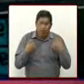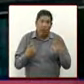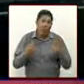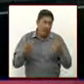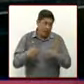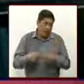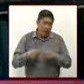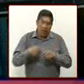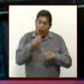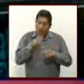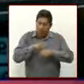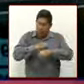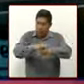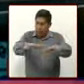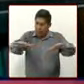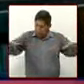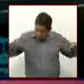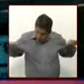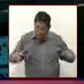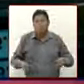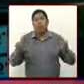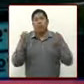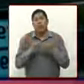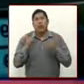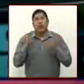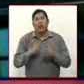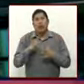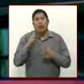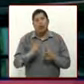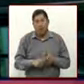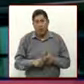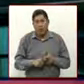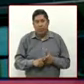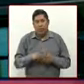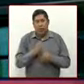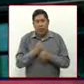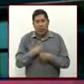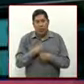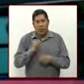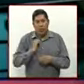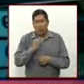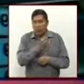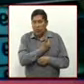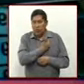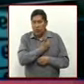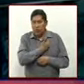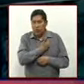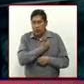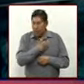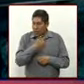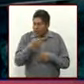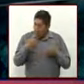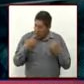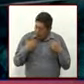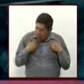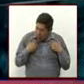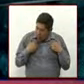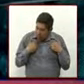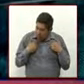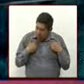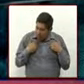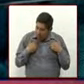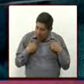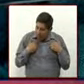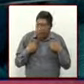en riego? Sí. ¿Para qué? Para que tengamos mayor producción. Entonces, los productos nuestros, Miriam, tienen una estabilidad, salvo